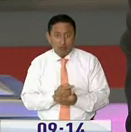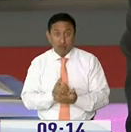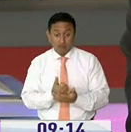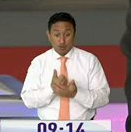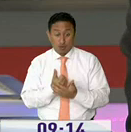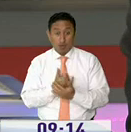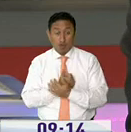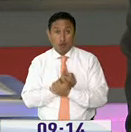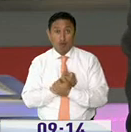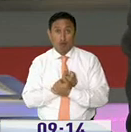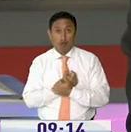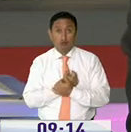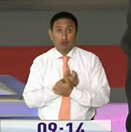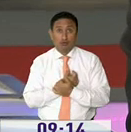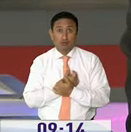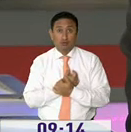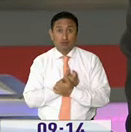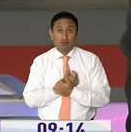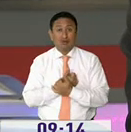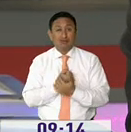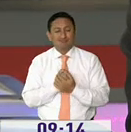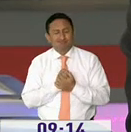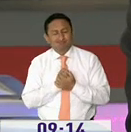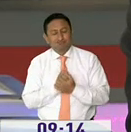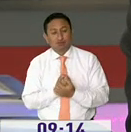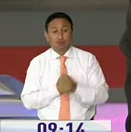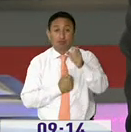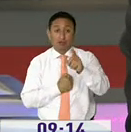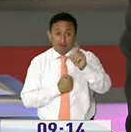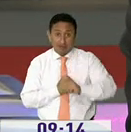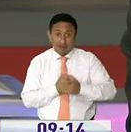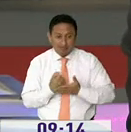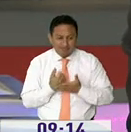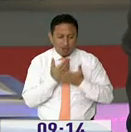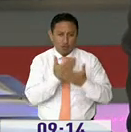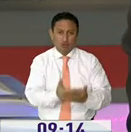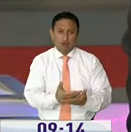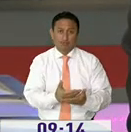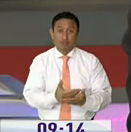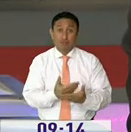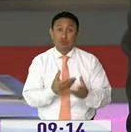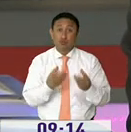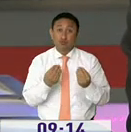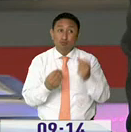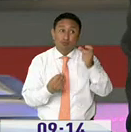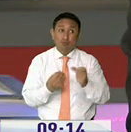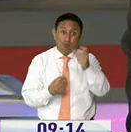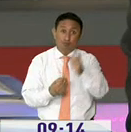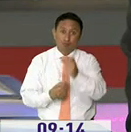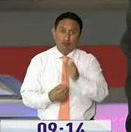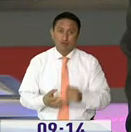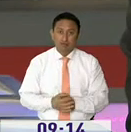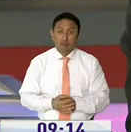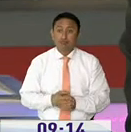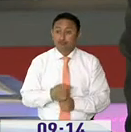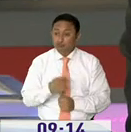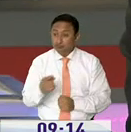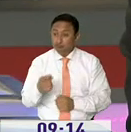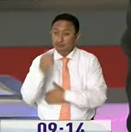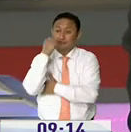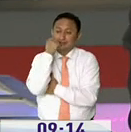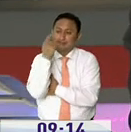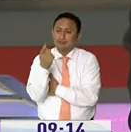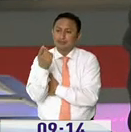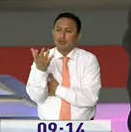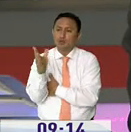más que nunca un corazón abierto en favor de los que necesitan, que son un montón. No solamente son la gente que uno dice está bajo de